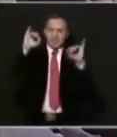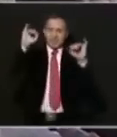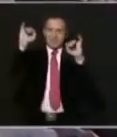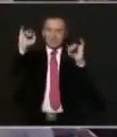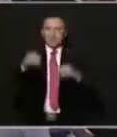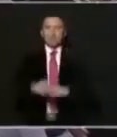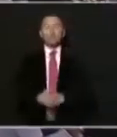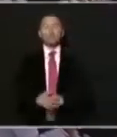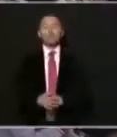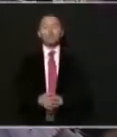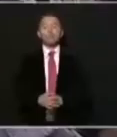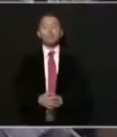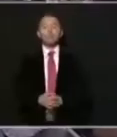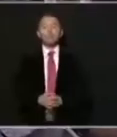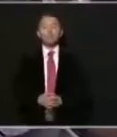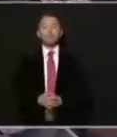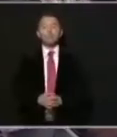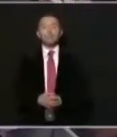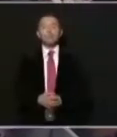Se